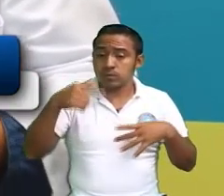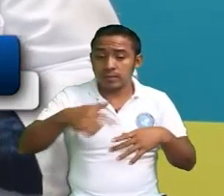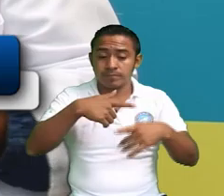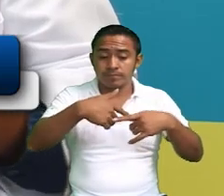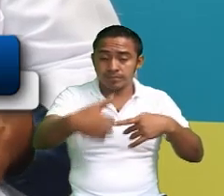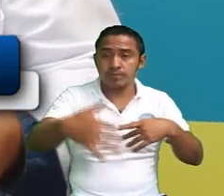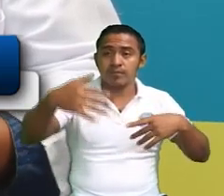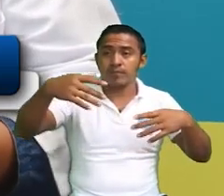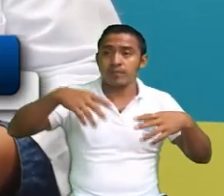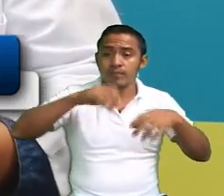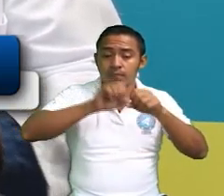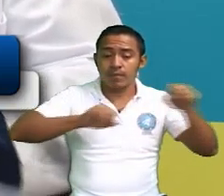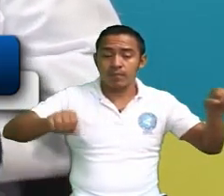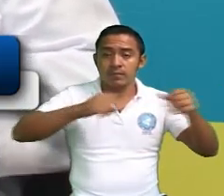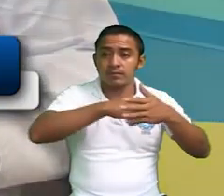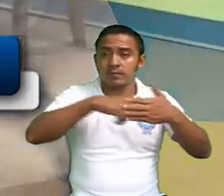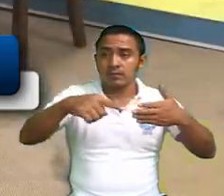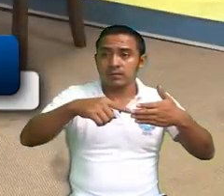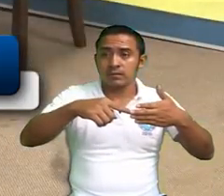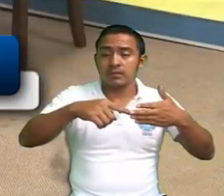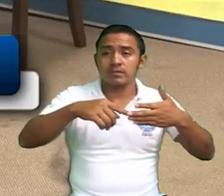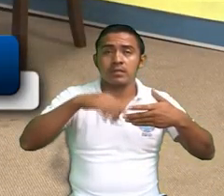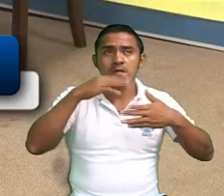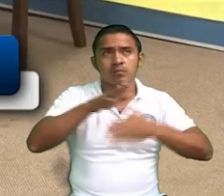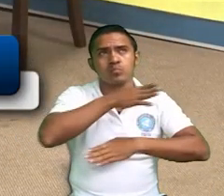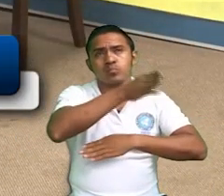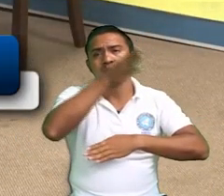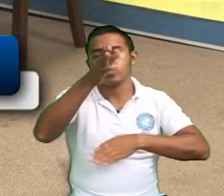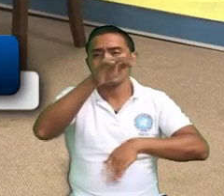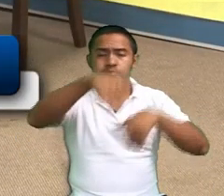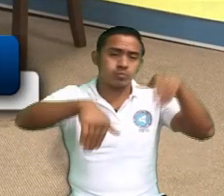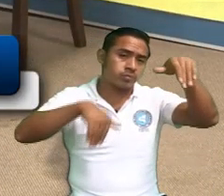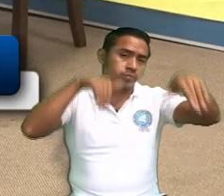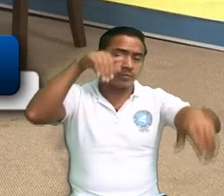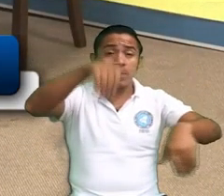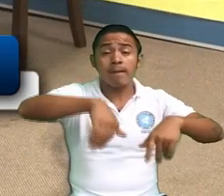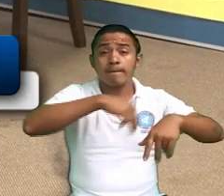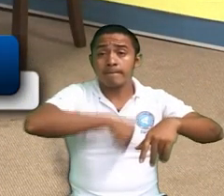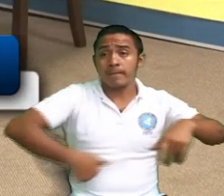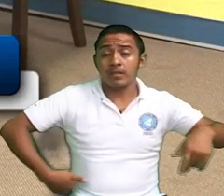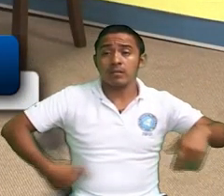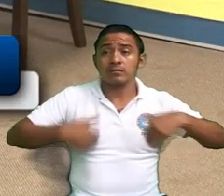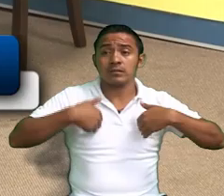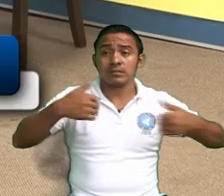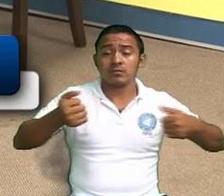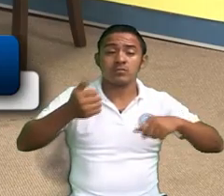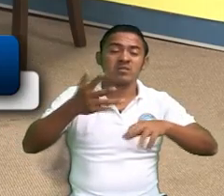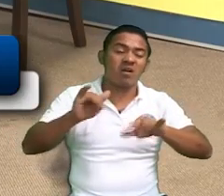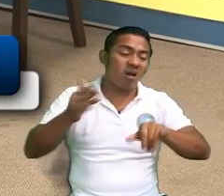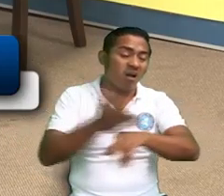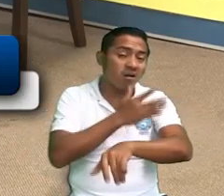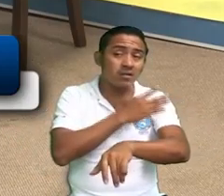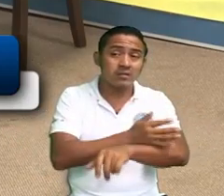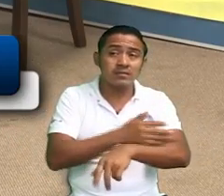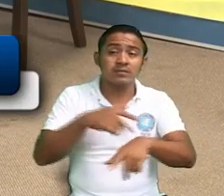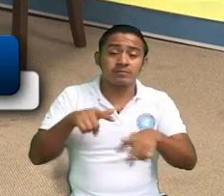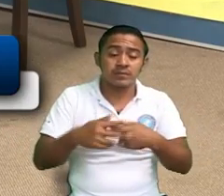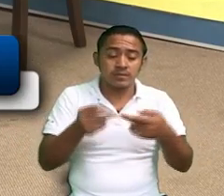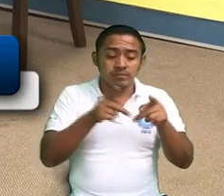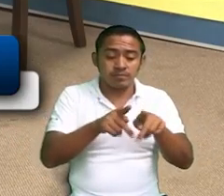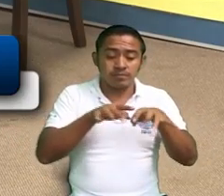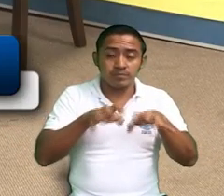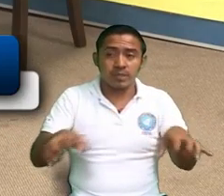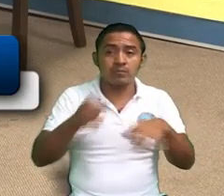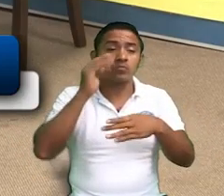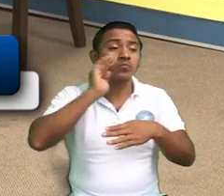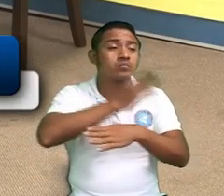de verano, Semana Santa, que la gente va a los balnearios, el Ministerio de Salud ya desde mucho antes empieza un plan de